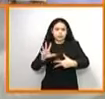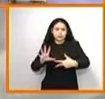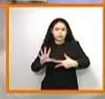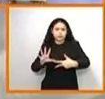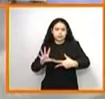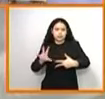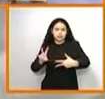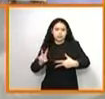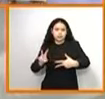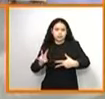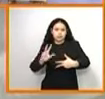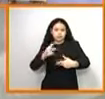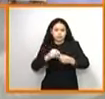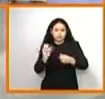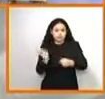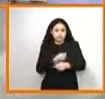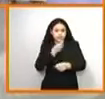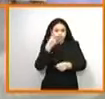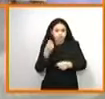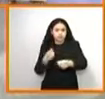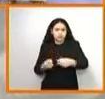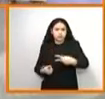57, tercer y último número ganador.